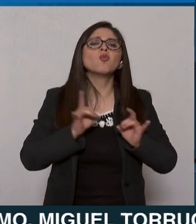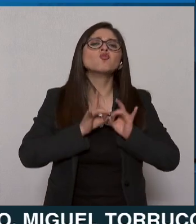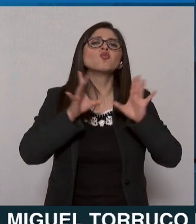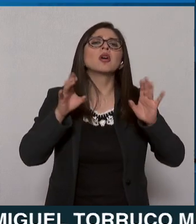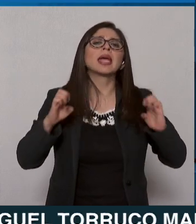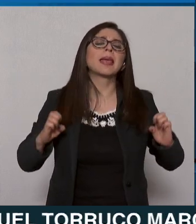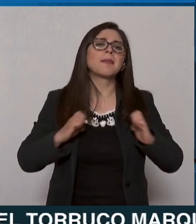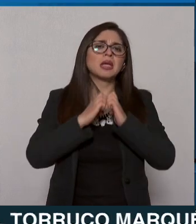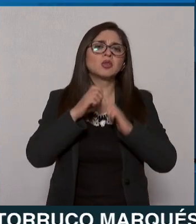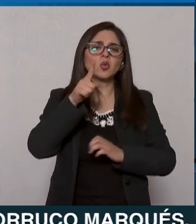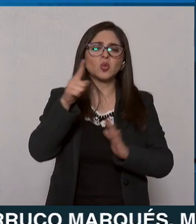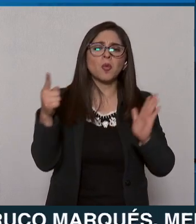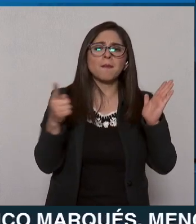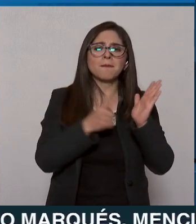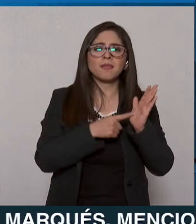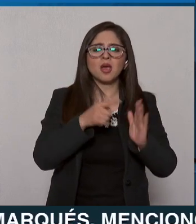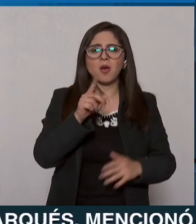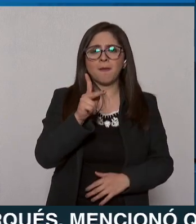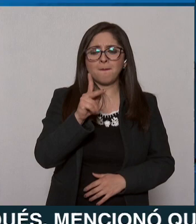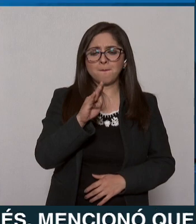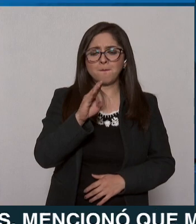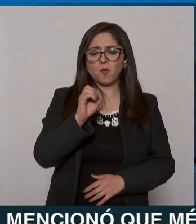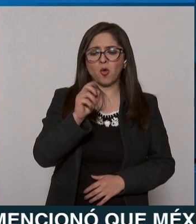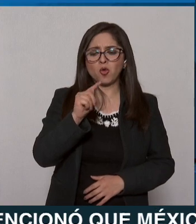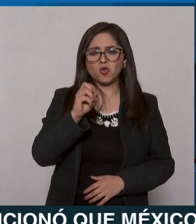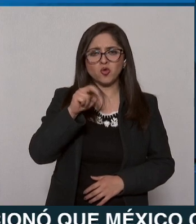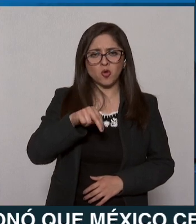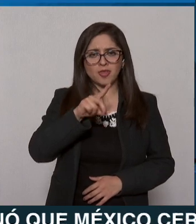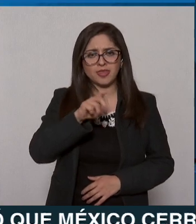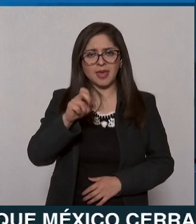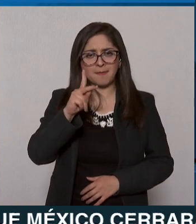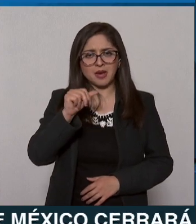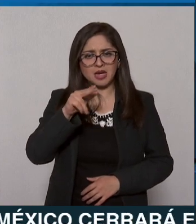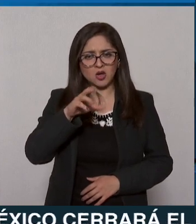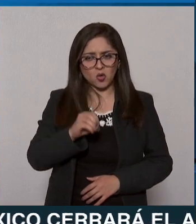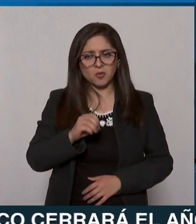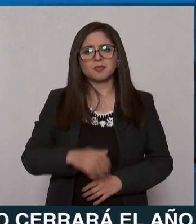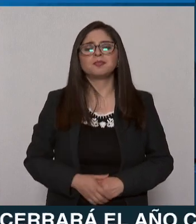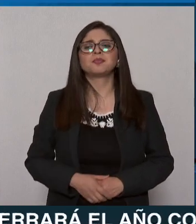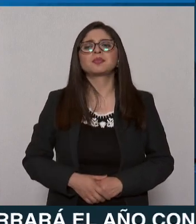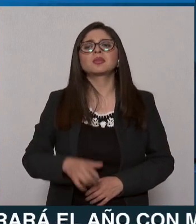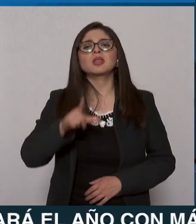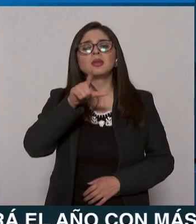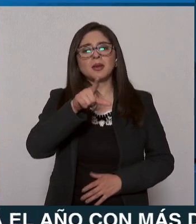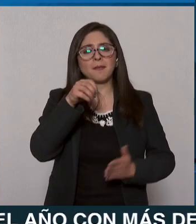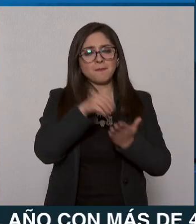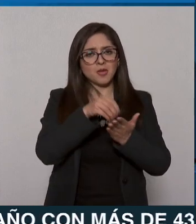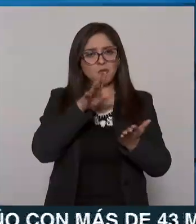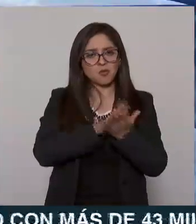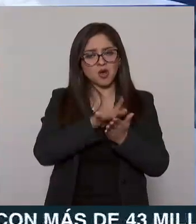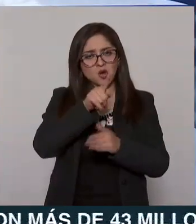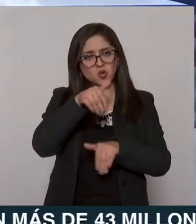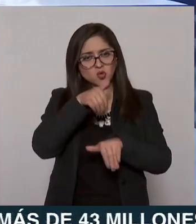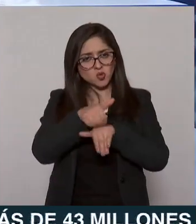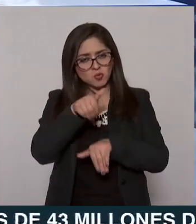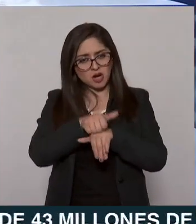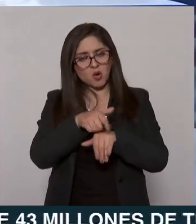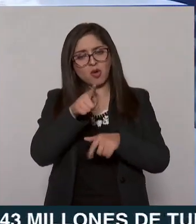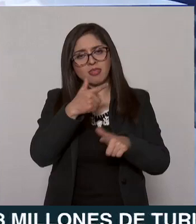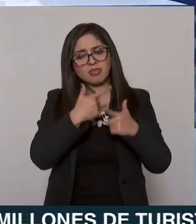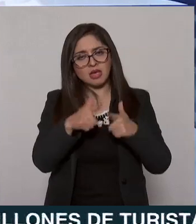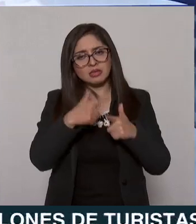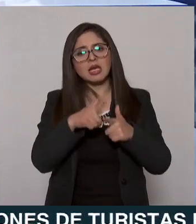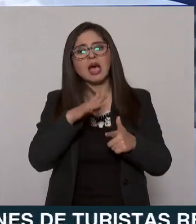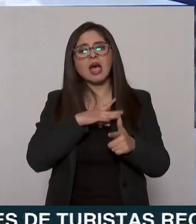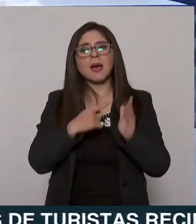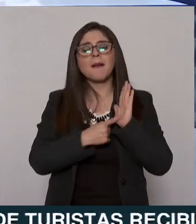médica, presionas el botón de pánico. En la aplicación, después de que pones la placa, tenemos un botón de pánico que lo que